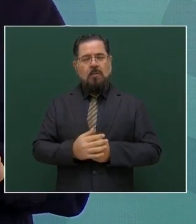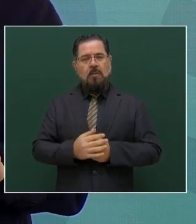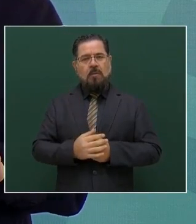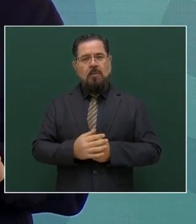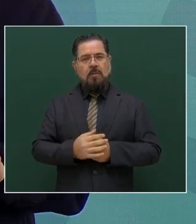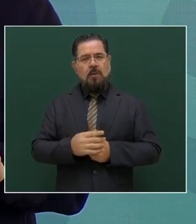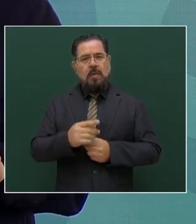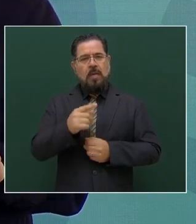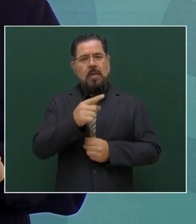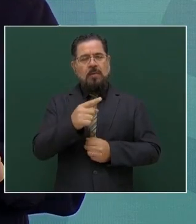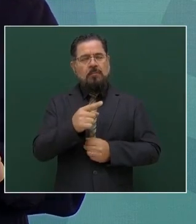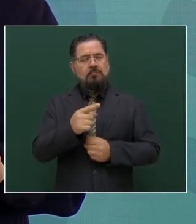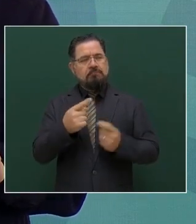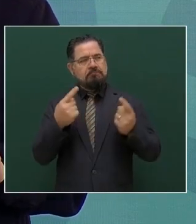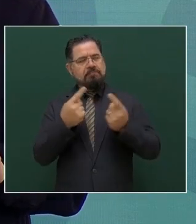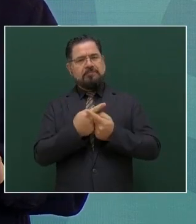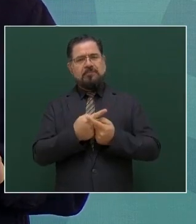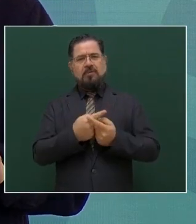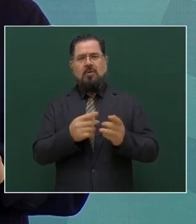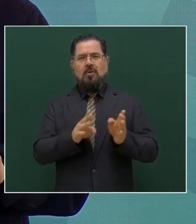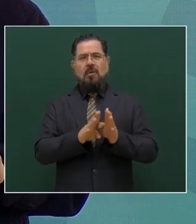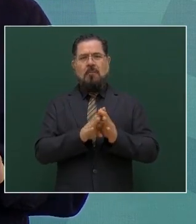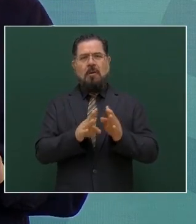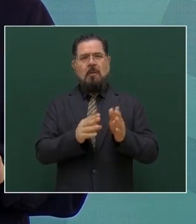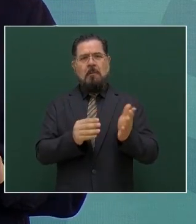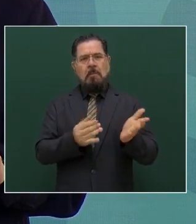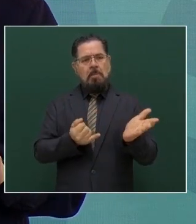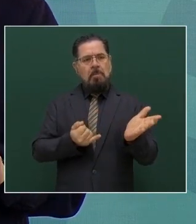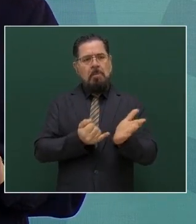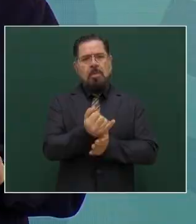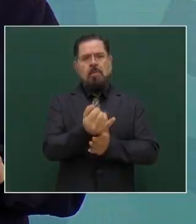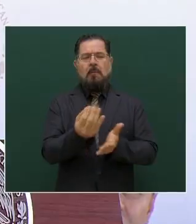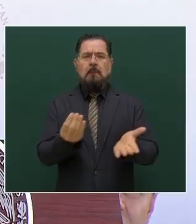a interponer amparos los mismos jueces